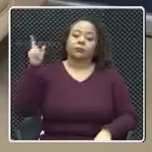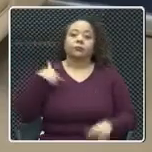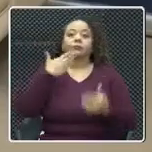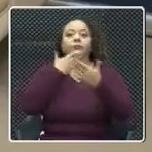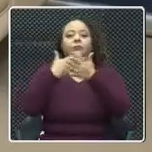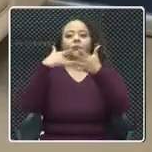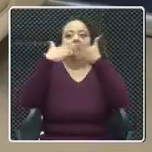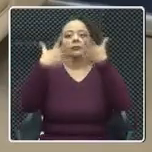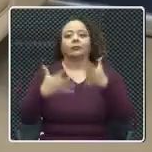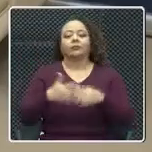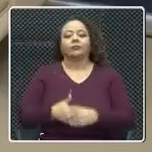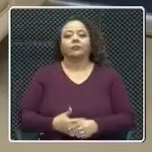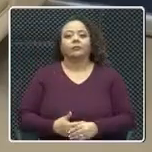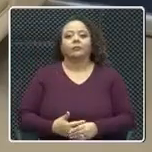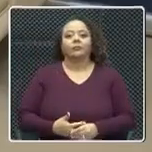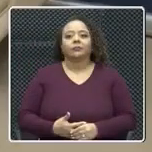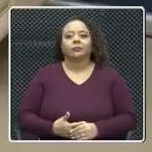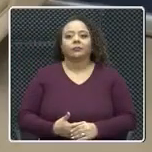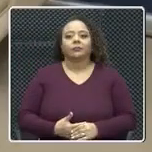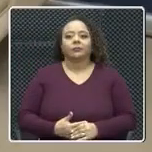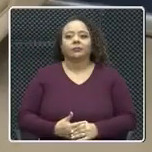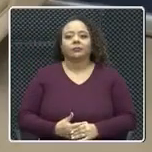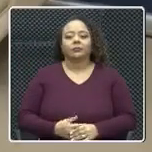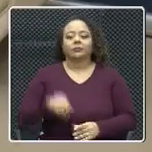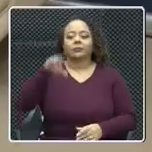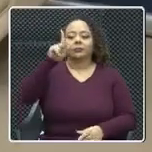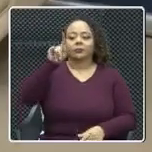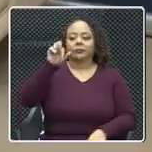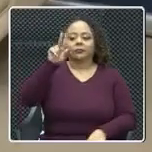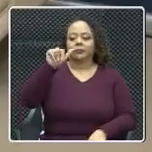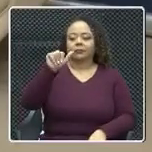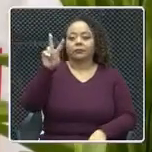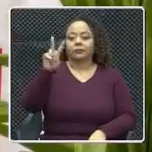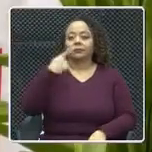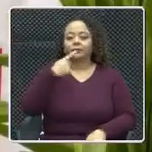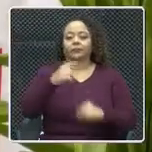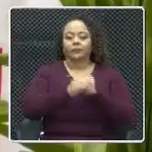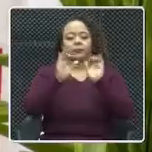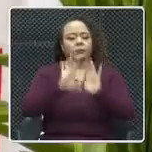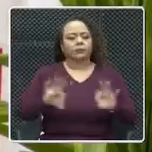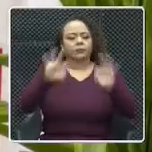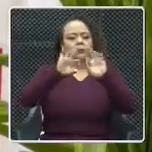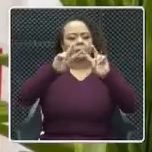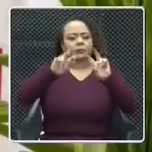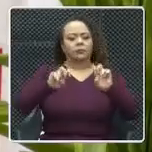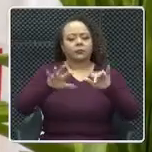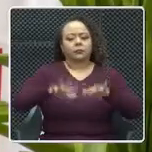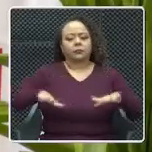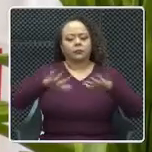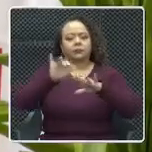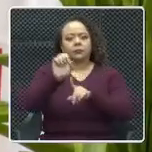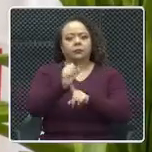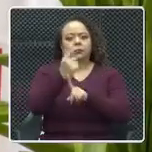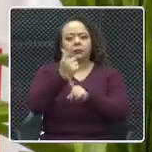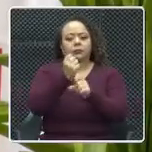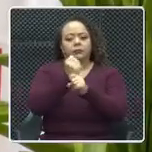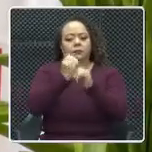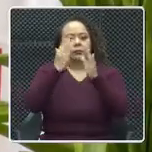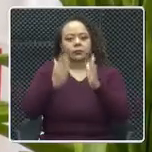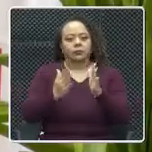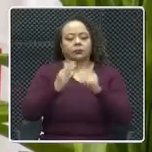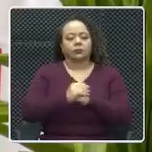alumno. ¿Ah? Muy bien. Carla Valenciano nos dice, es importante un análisis del entorno social del